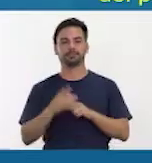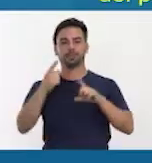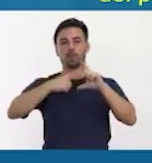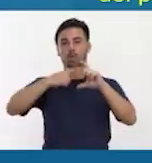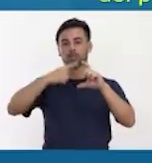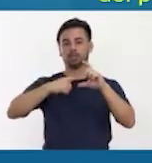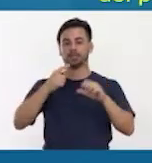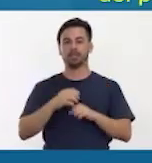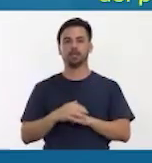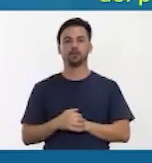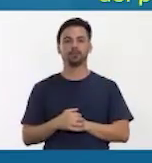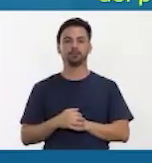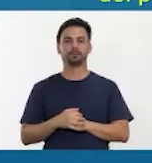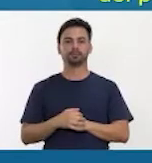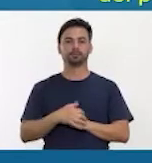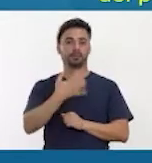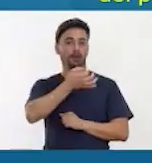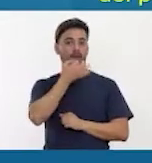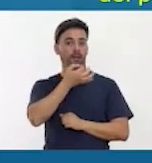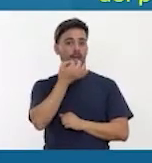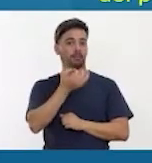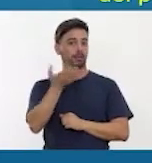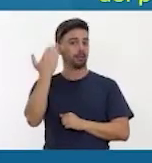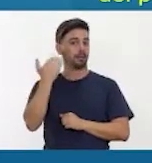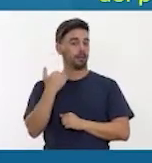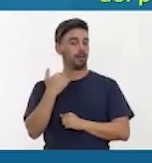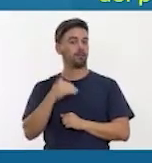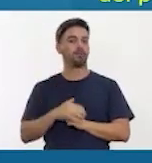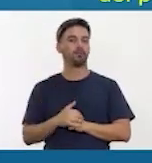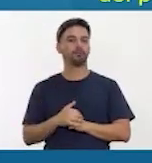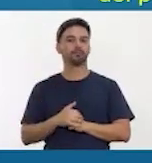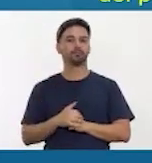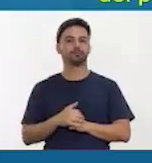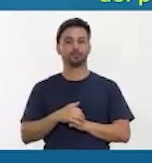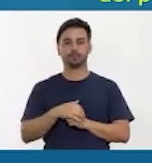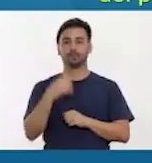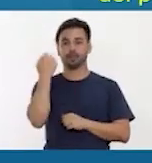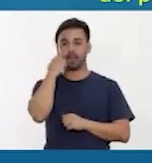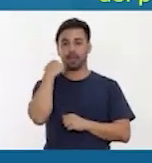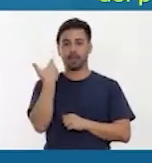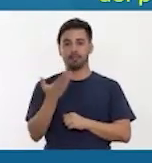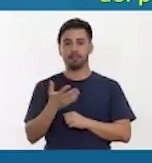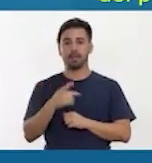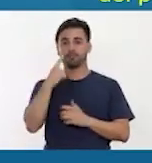Además del que ya abordamos con el tercero por encuentro, deben trabajar